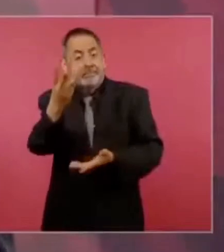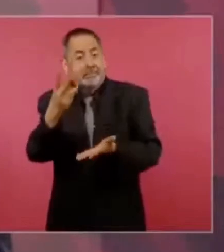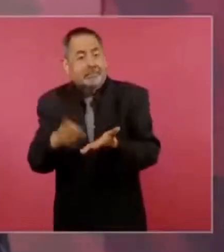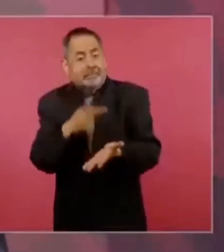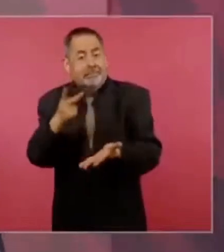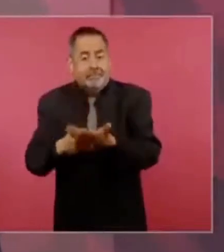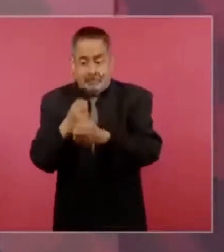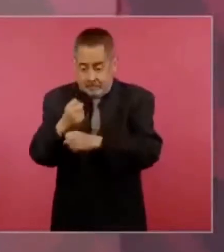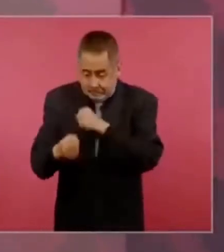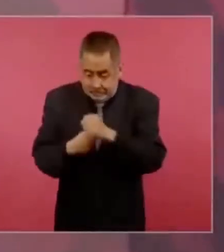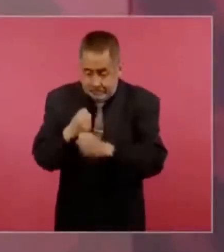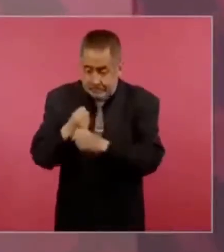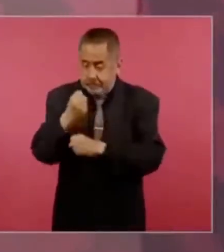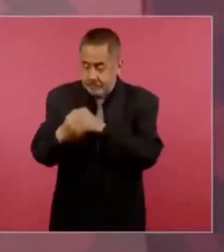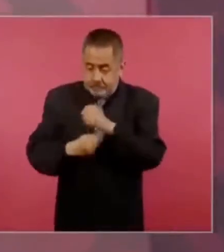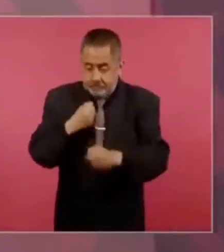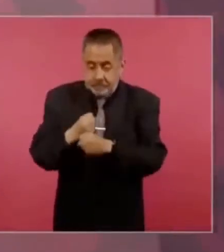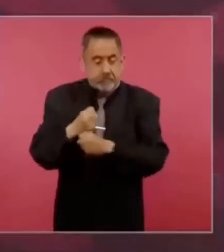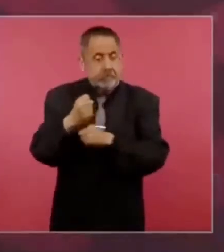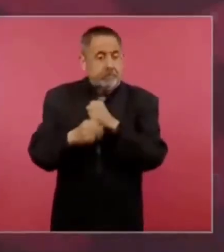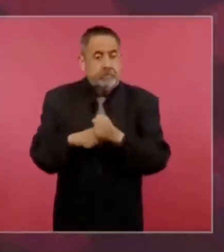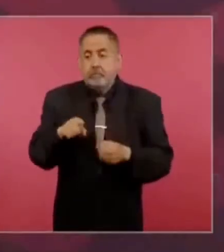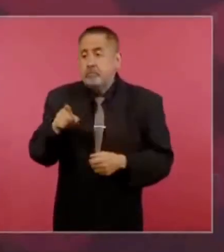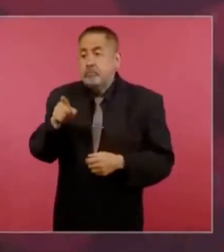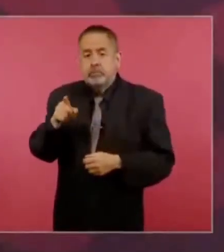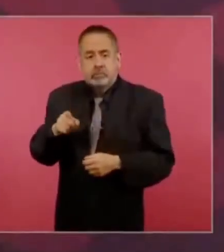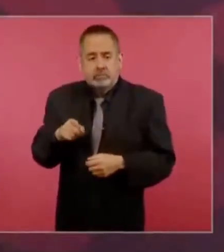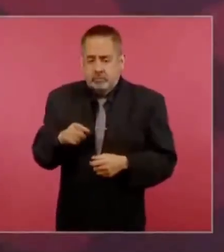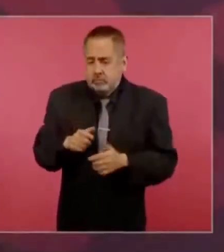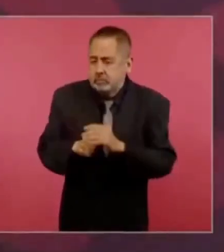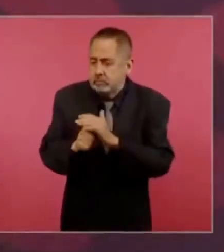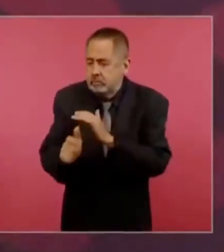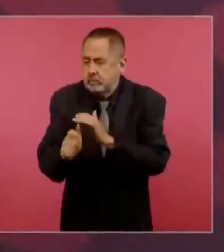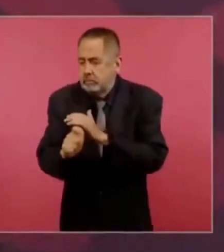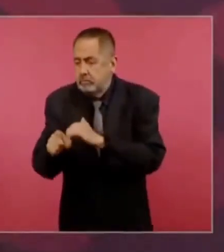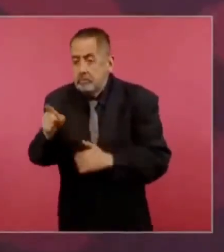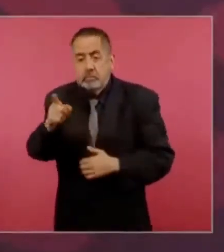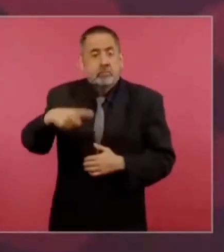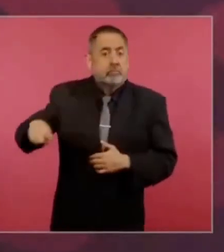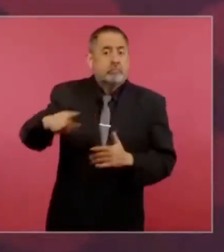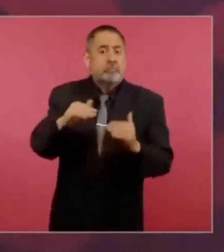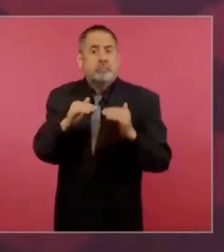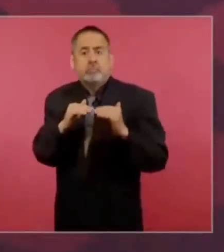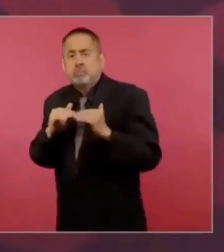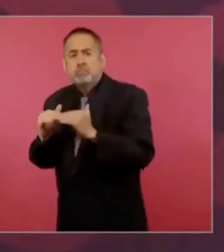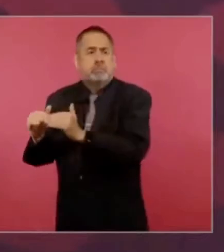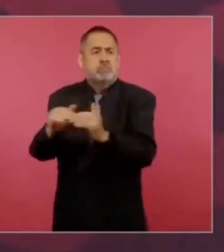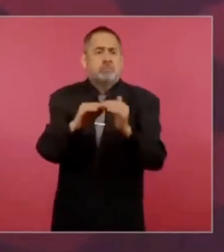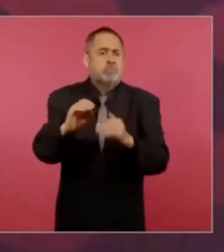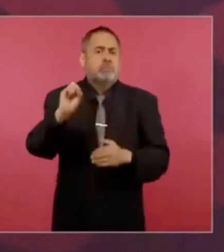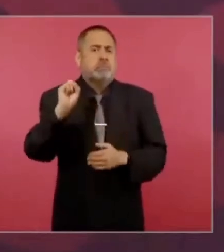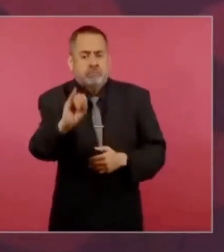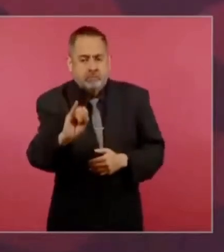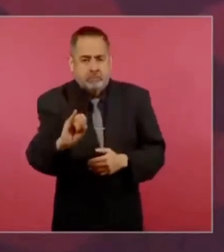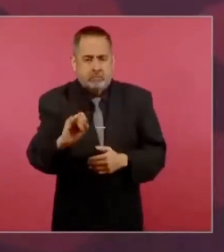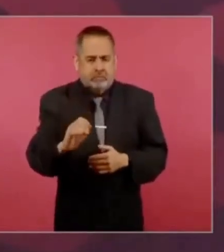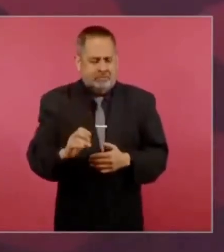sacó el presupuesto por unanimidad. porque repartían